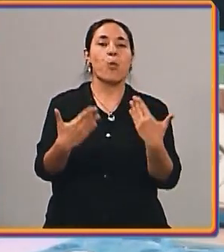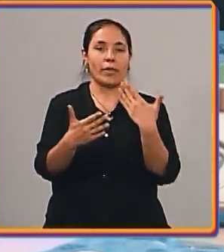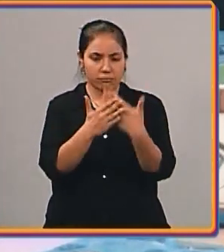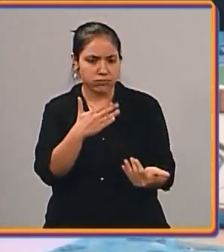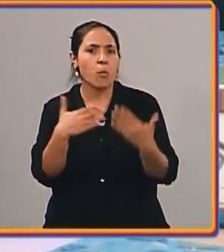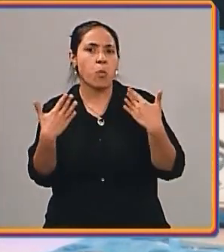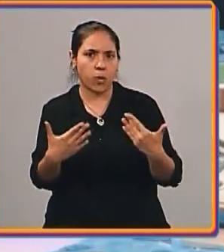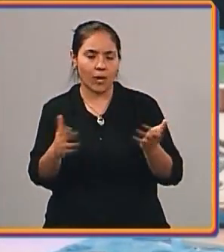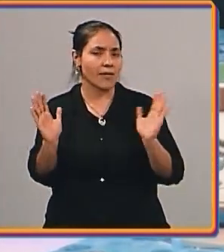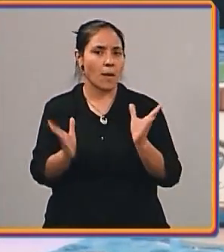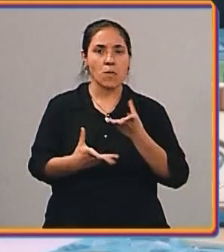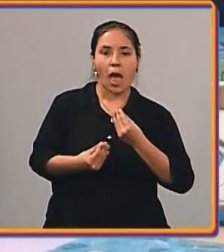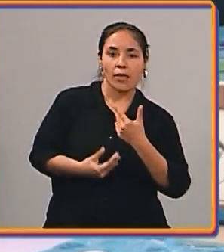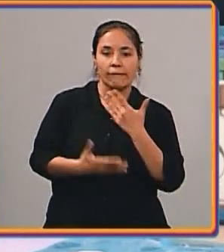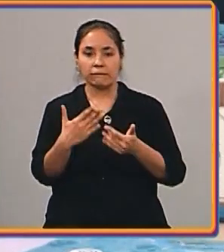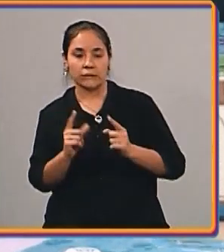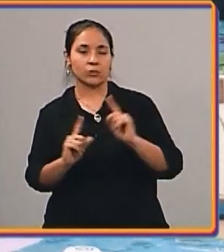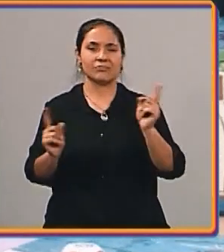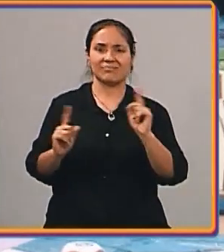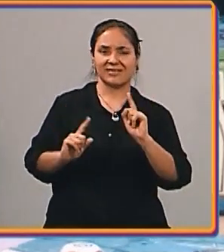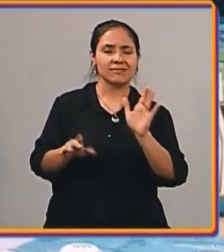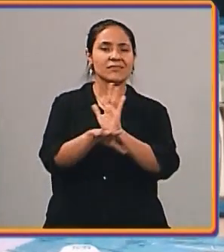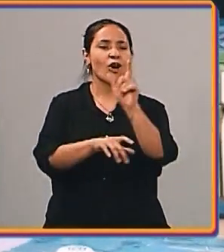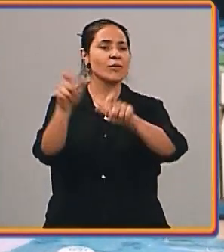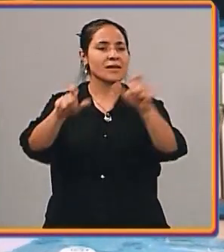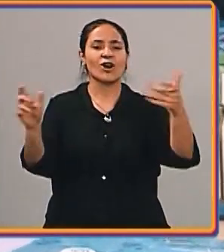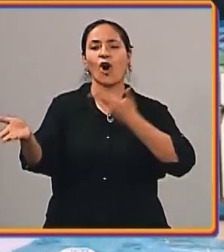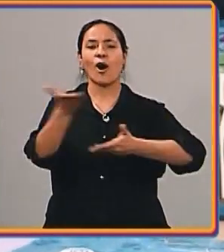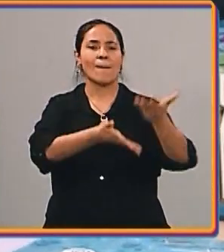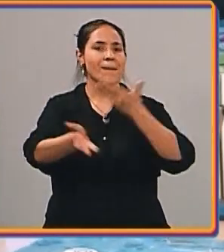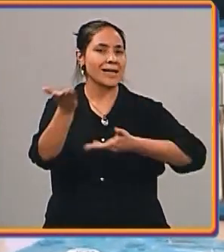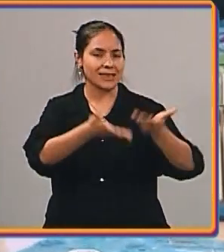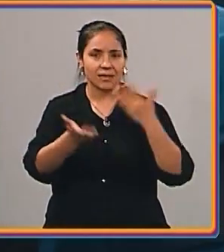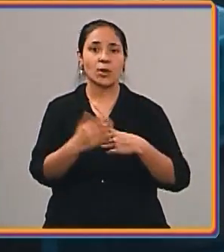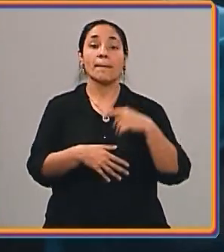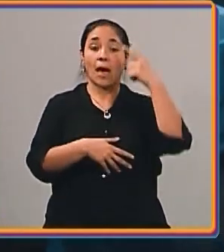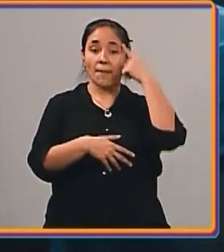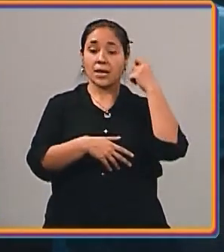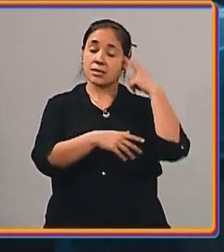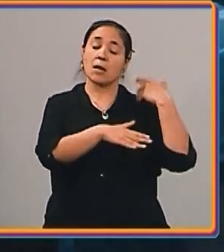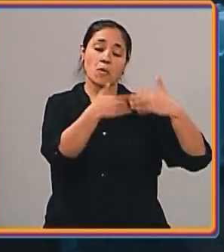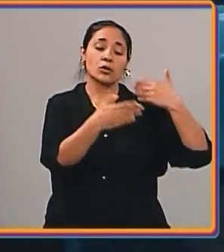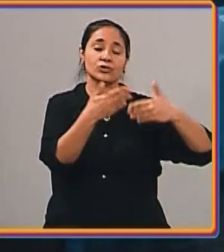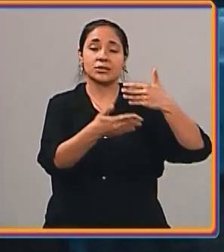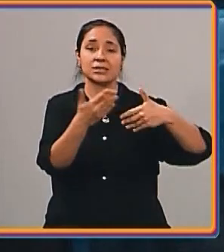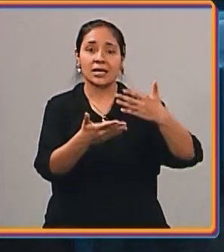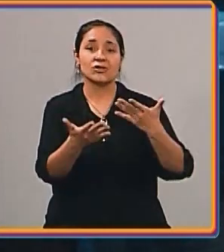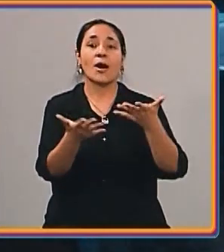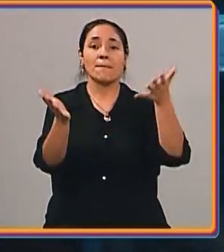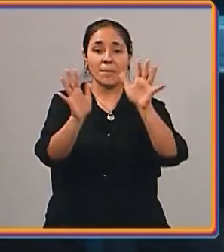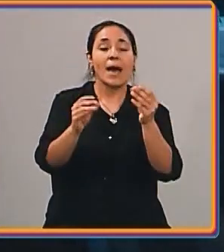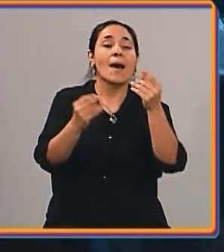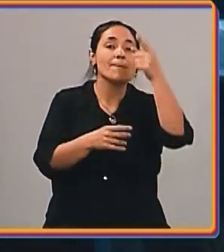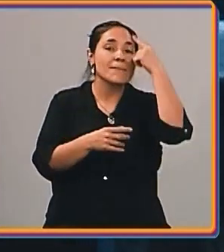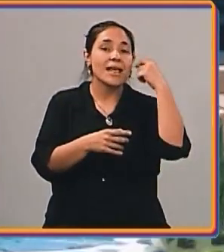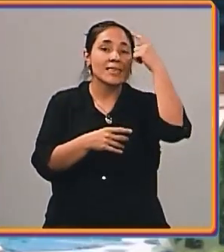donde podemos cometer errores sin miedo a equivocarnos mientras compartimos con las y los demás. Un buen proceso de aprendizaje está